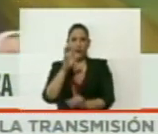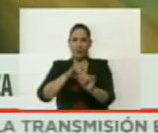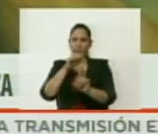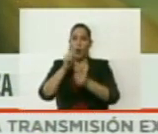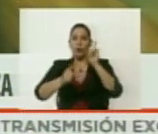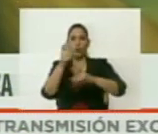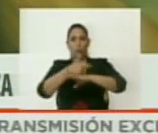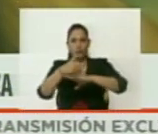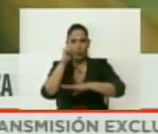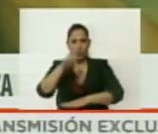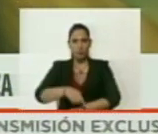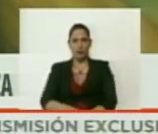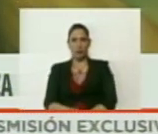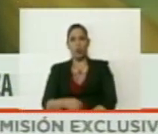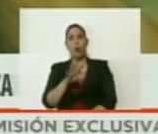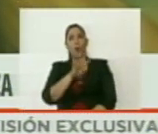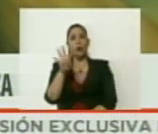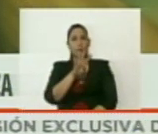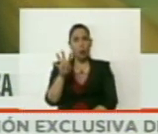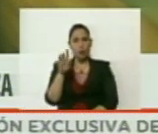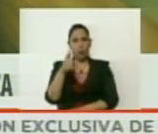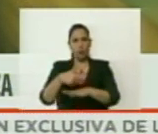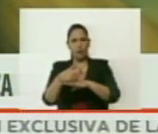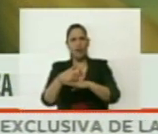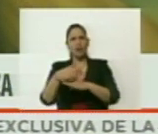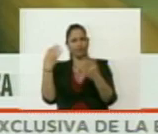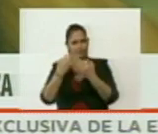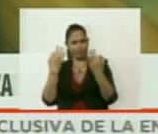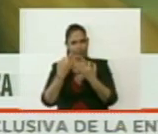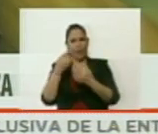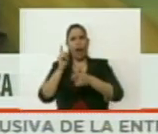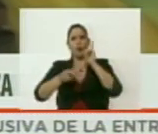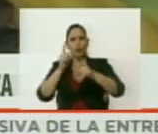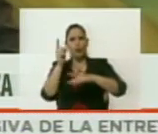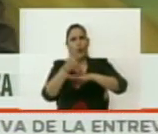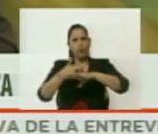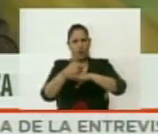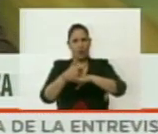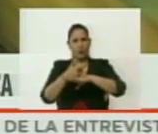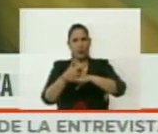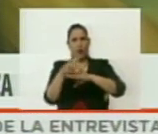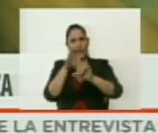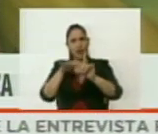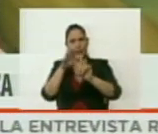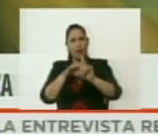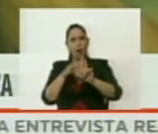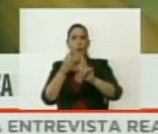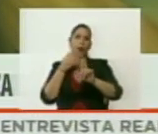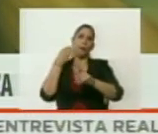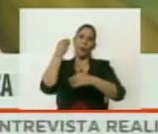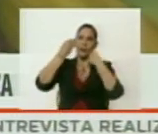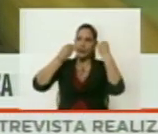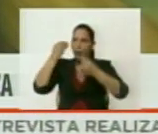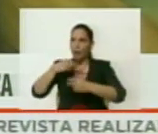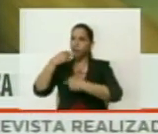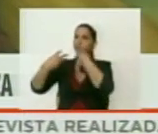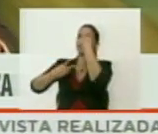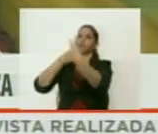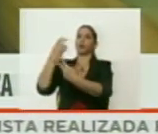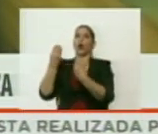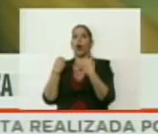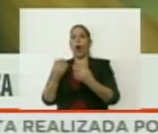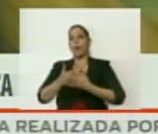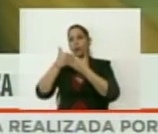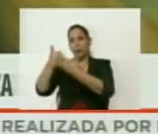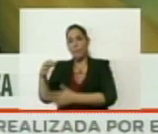algunos gobiernos. De esos 44 gobiernos, estoy seguro que hay varios gobiernos engañados, que creían que iban a hablar para ver cómo ayudaban